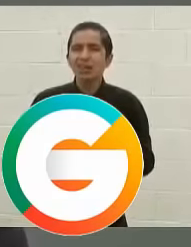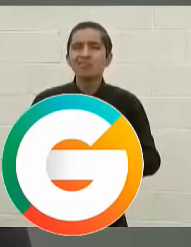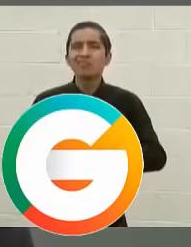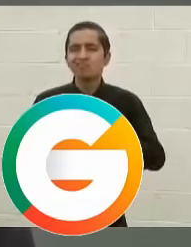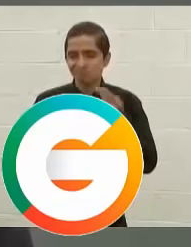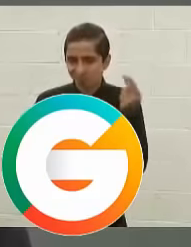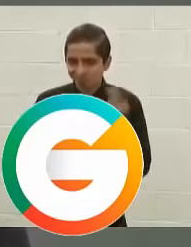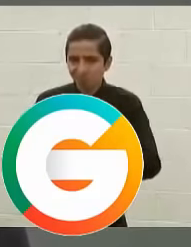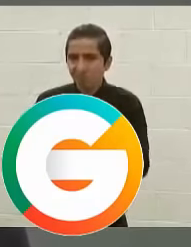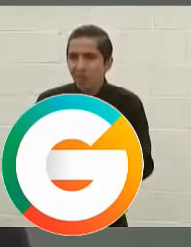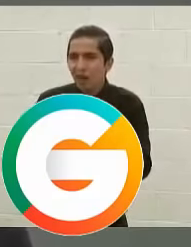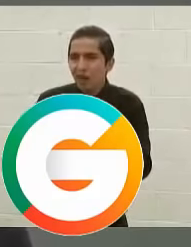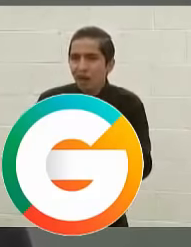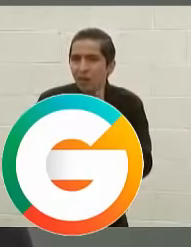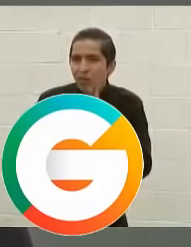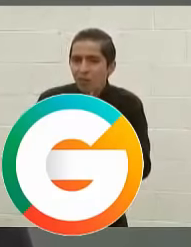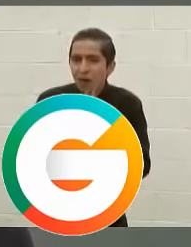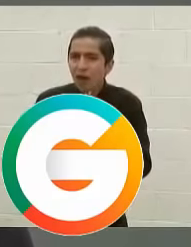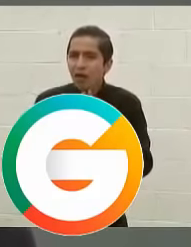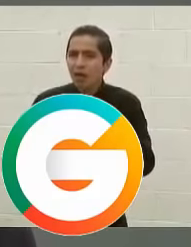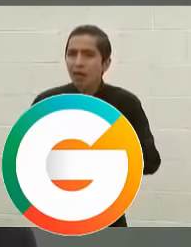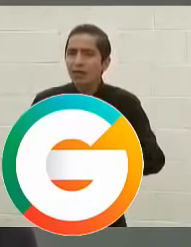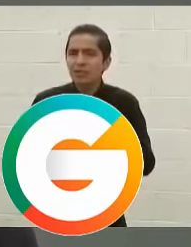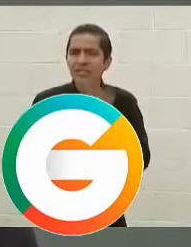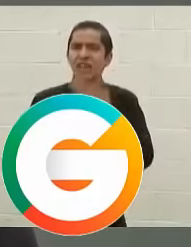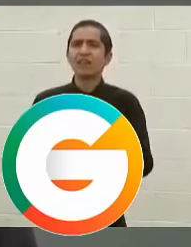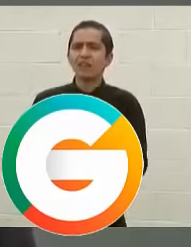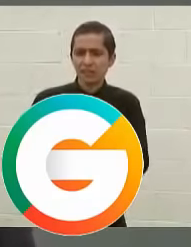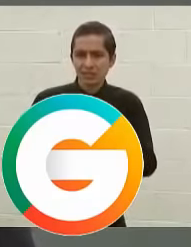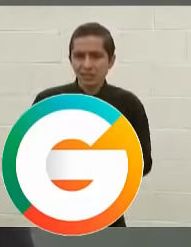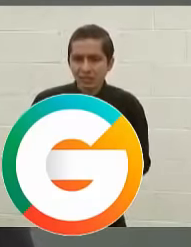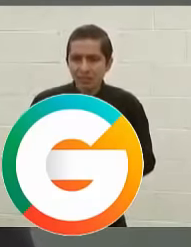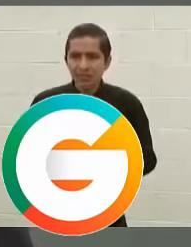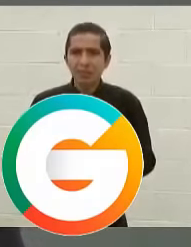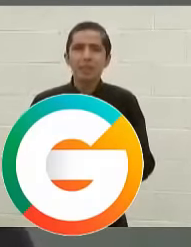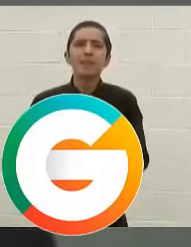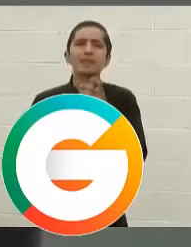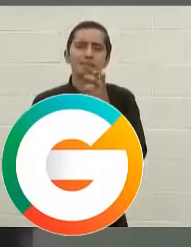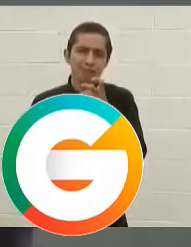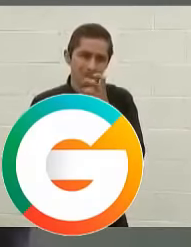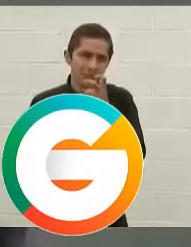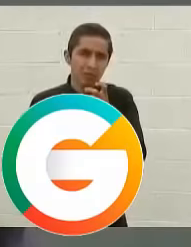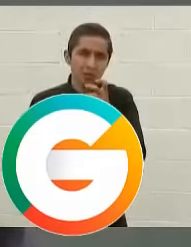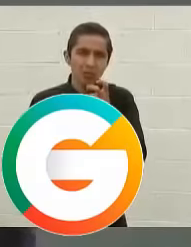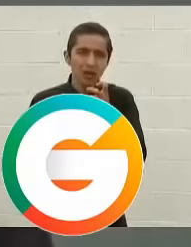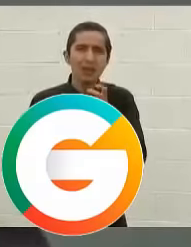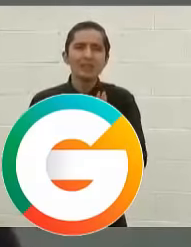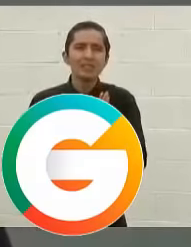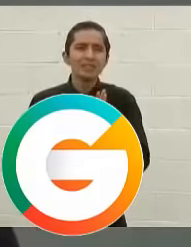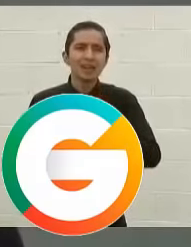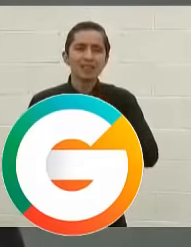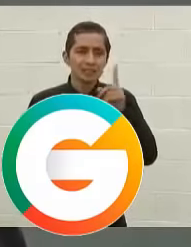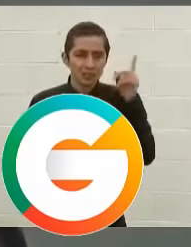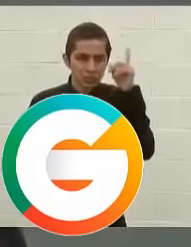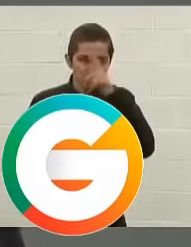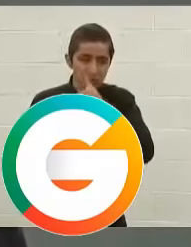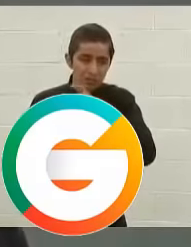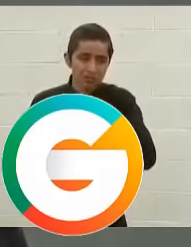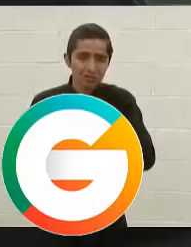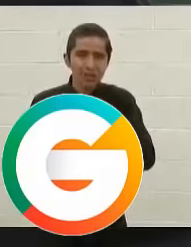que probar lo que se sabe. Por eso a veces es tan complicada